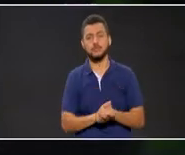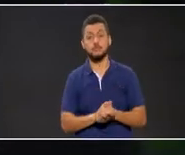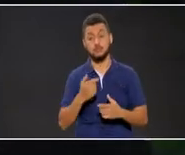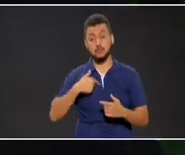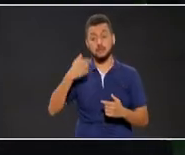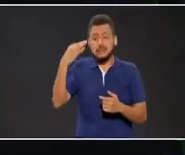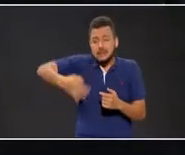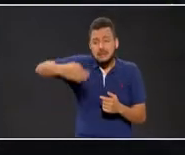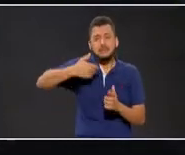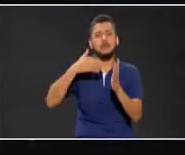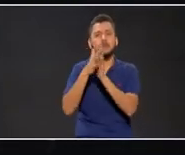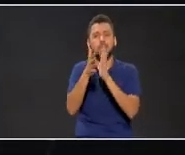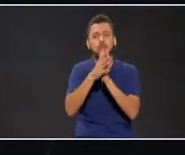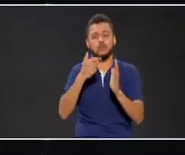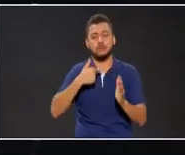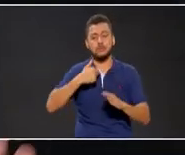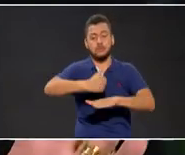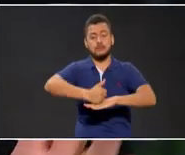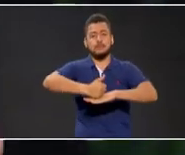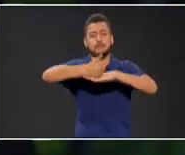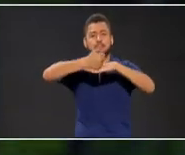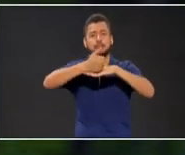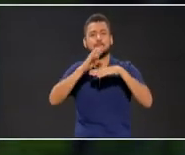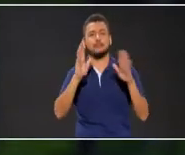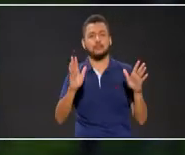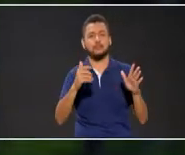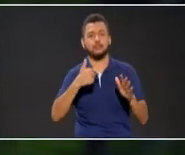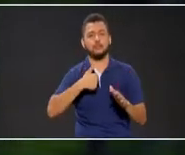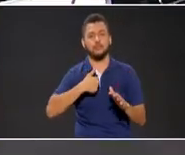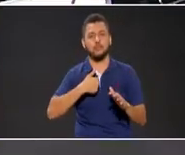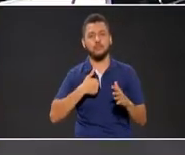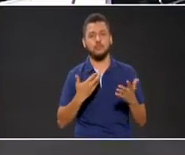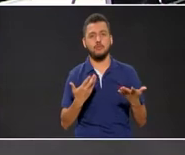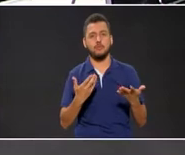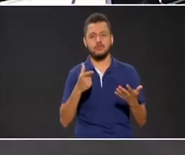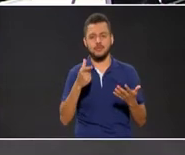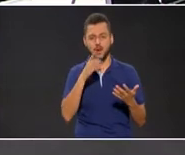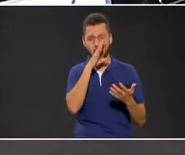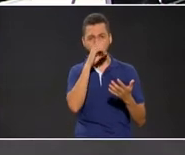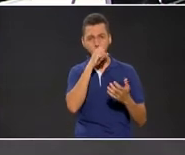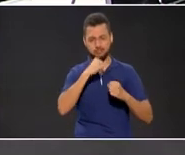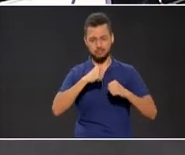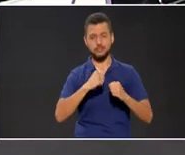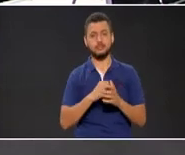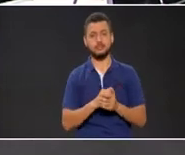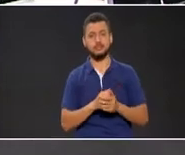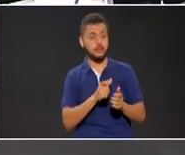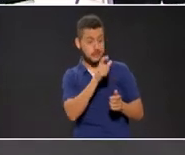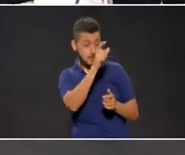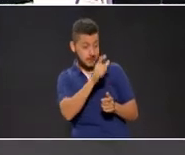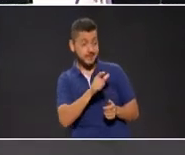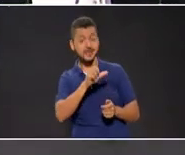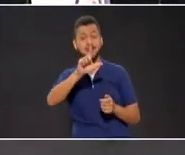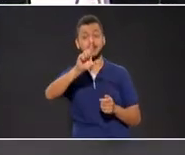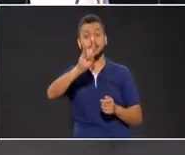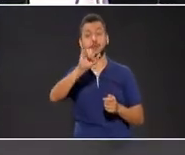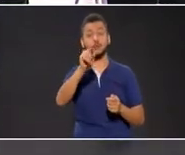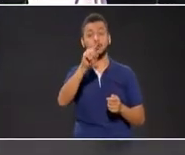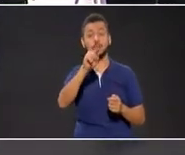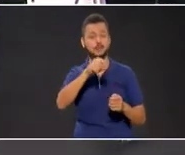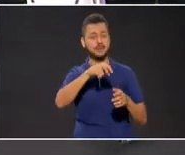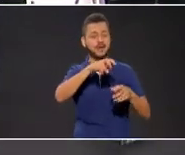que ya veo a mi compañero y fernando mirando en la silla pues para ser un alcalde con altura no es cierto mira hay una